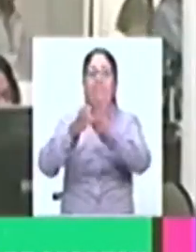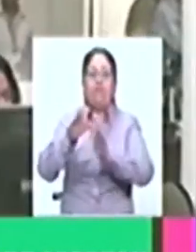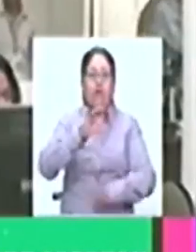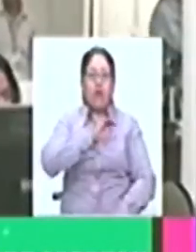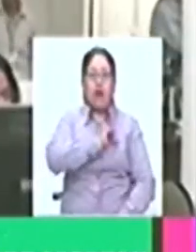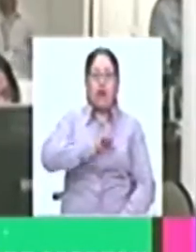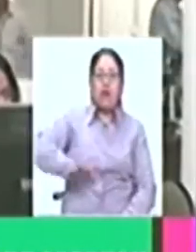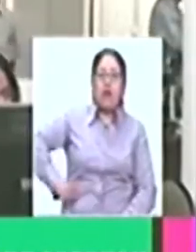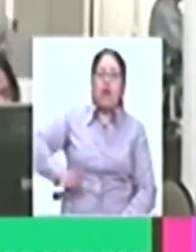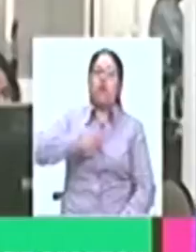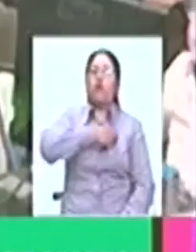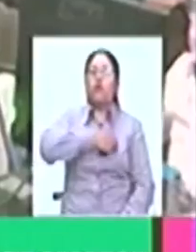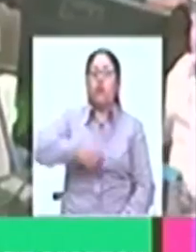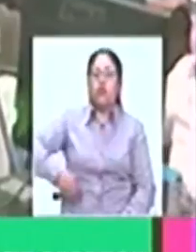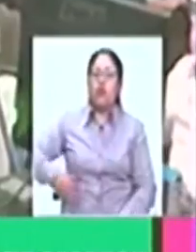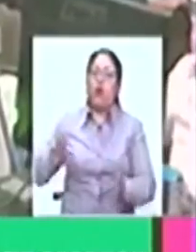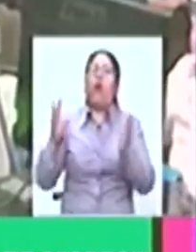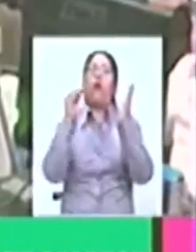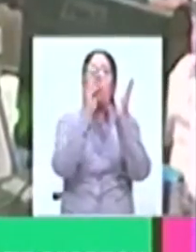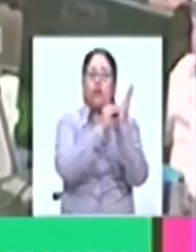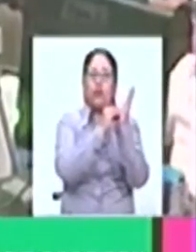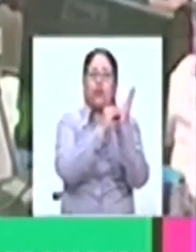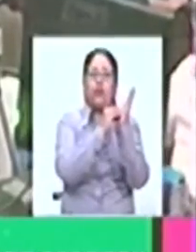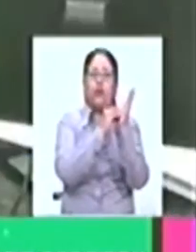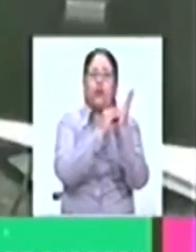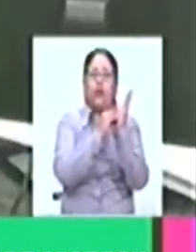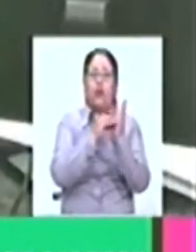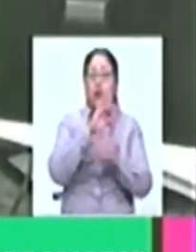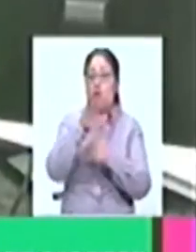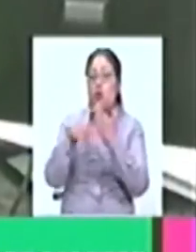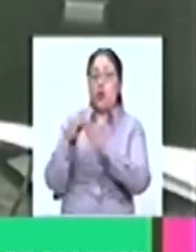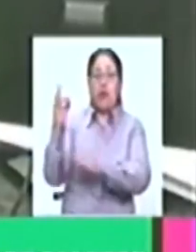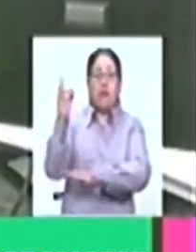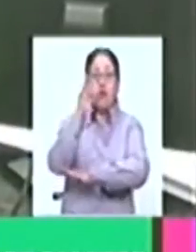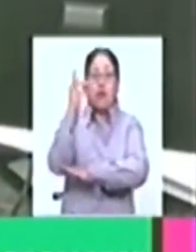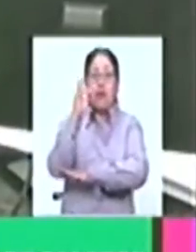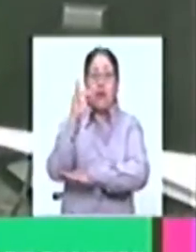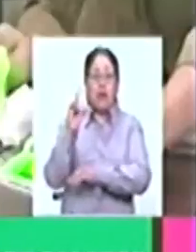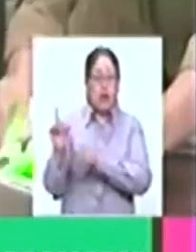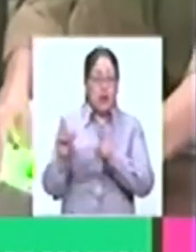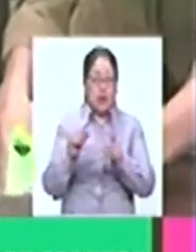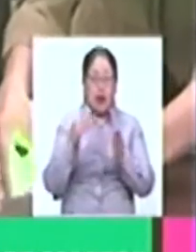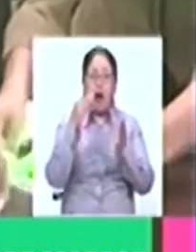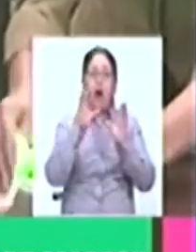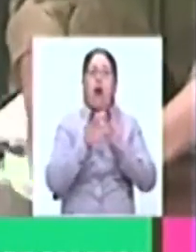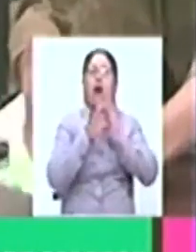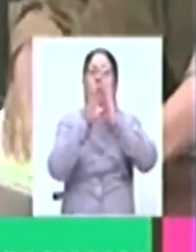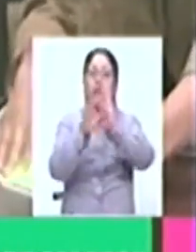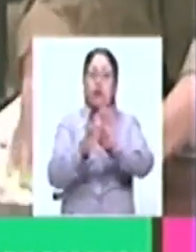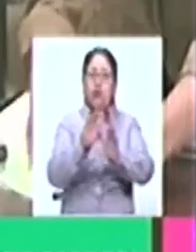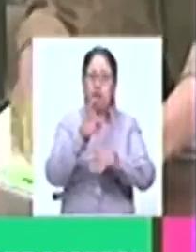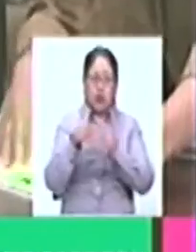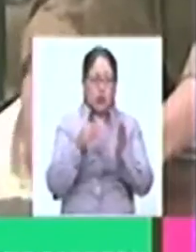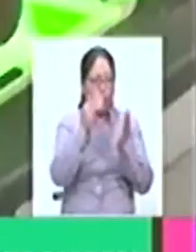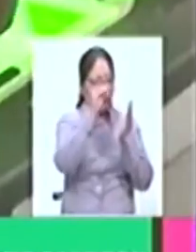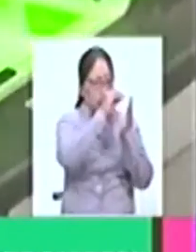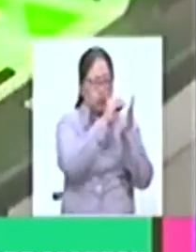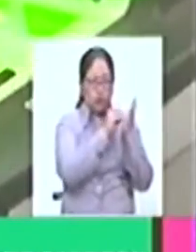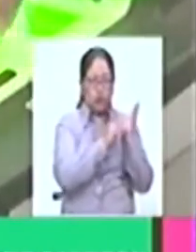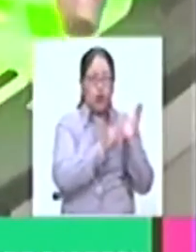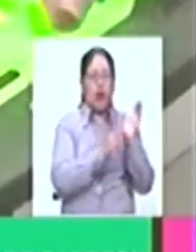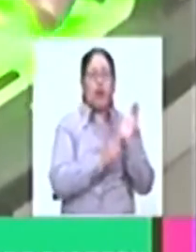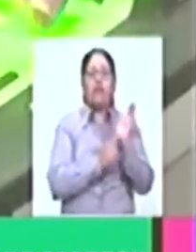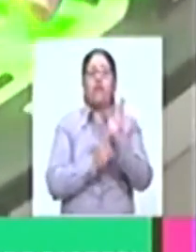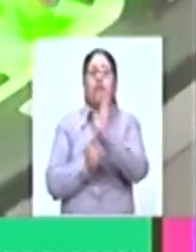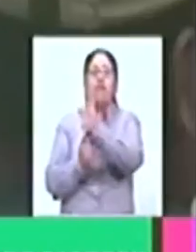registrarse en los candidatos y ese día los bolivianos conoceremos quiénes son los aspirantes a las las